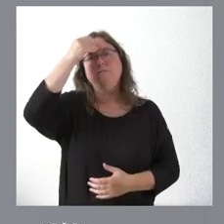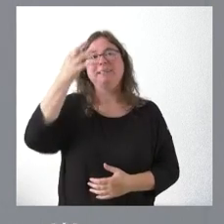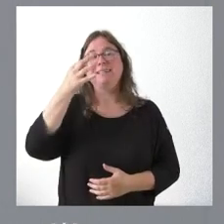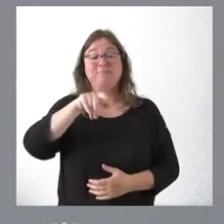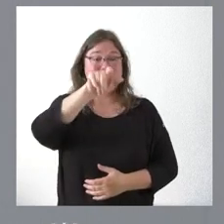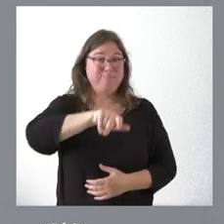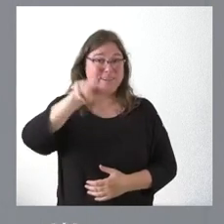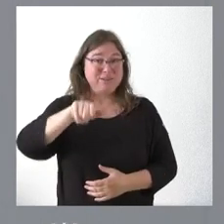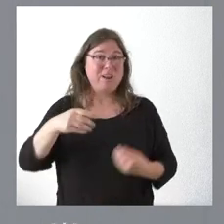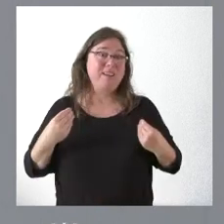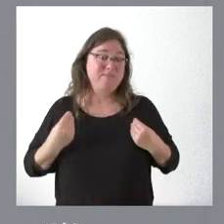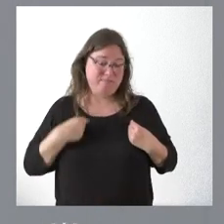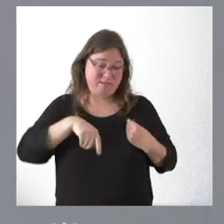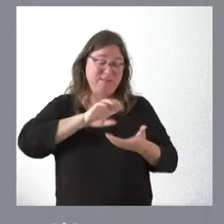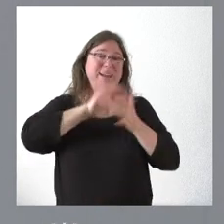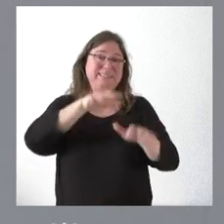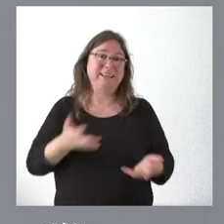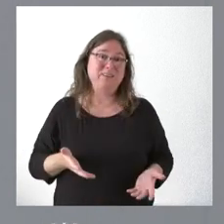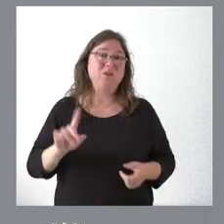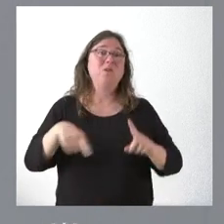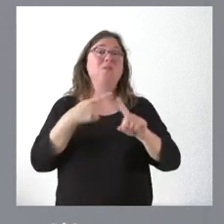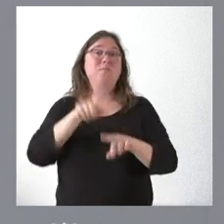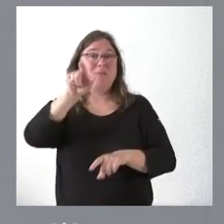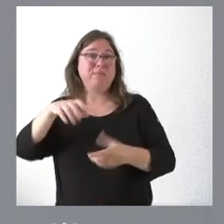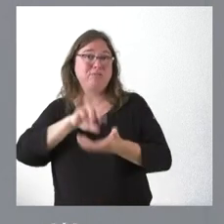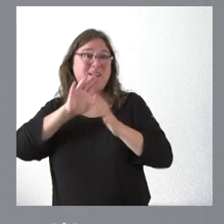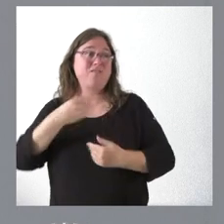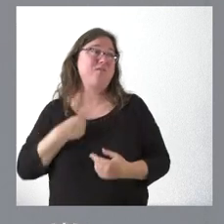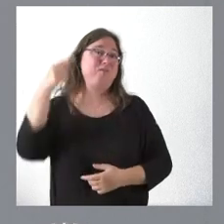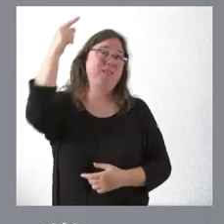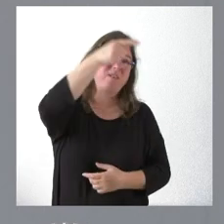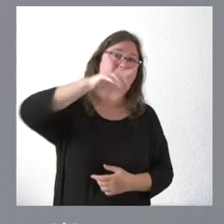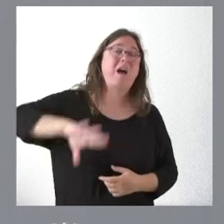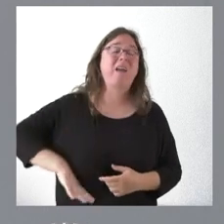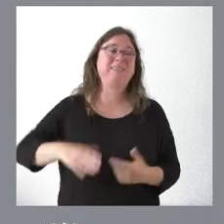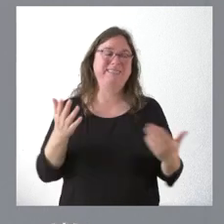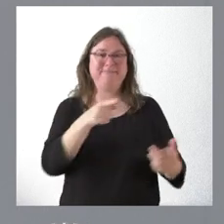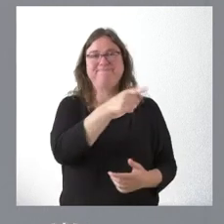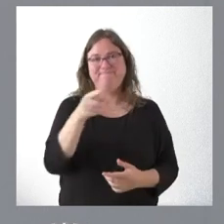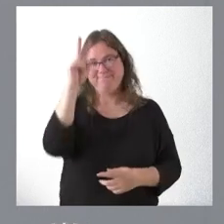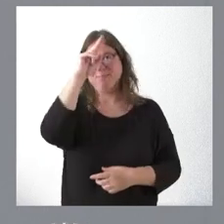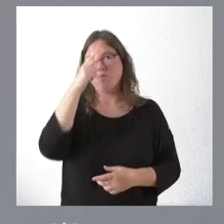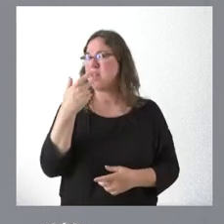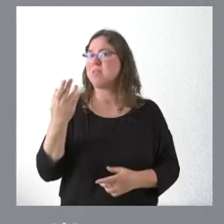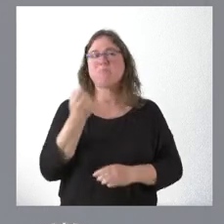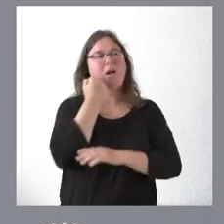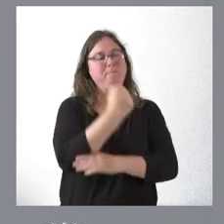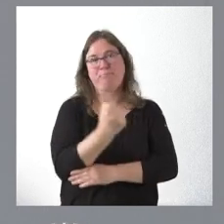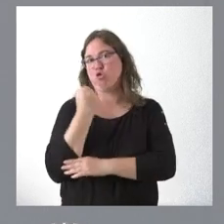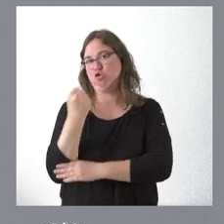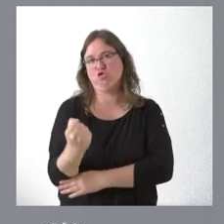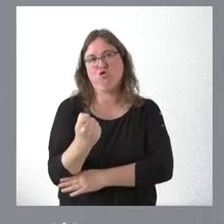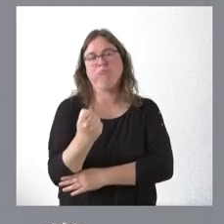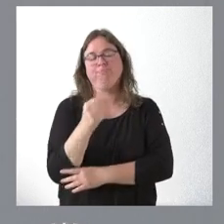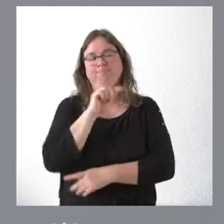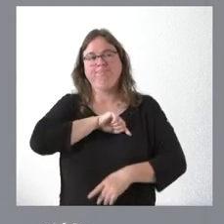argentinos que viven en Castilla y León y las personas de Castilla y León que también viven en Argentina, que merecen todo nuestro apoyo, toda nuestra